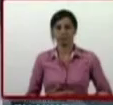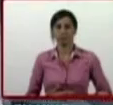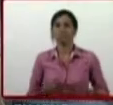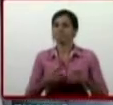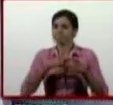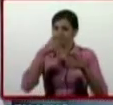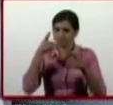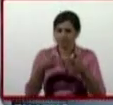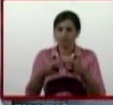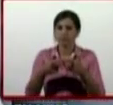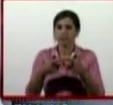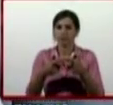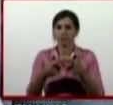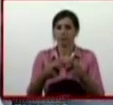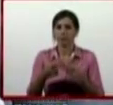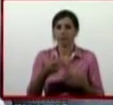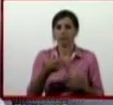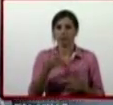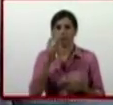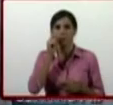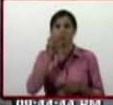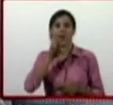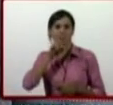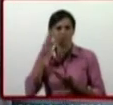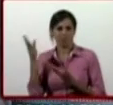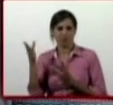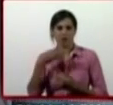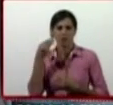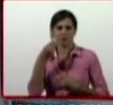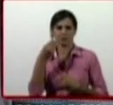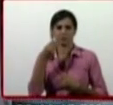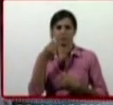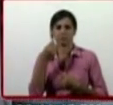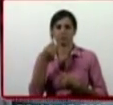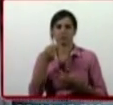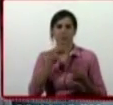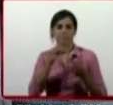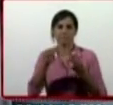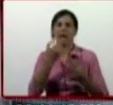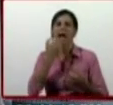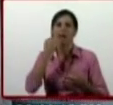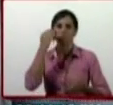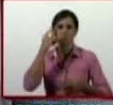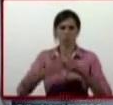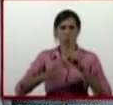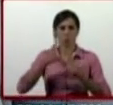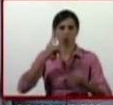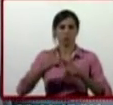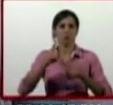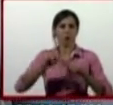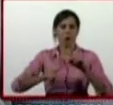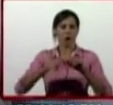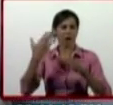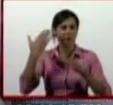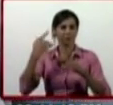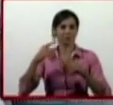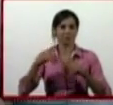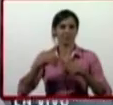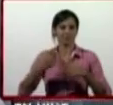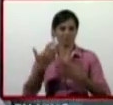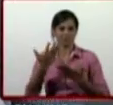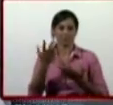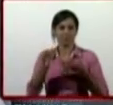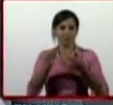Entonces, yo le voy a la palabra a Enderson para que me dé algunos detalles de lo que él me estaba comentando ahorita en privado. Adelante,